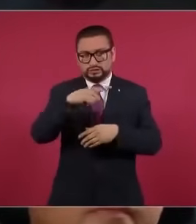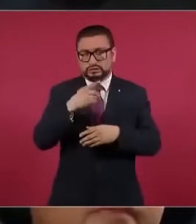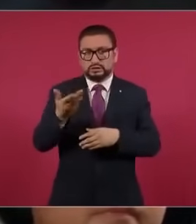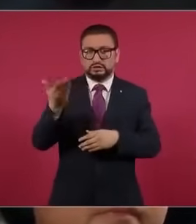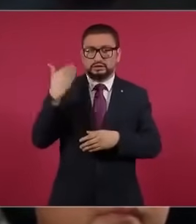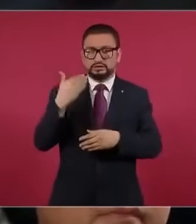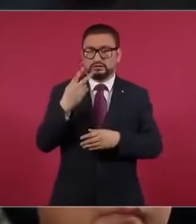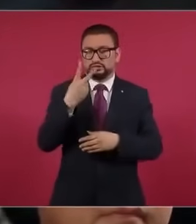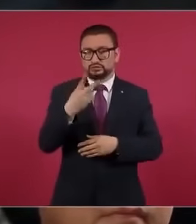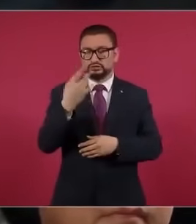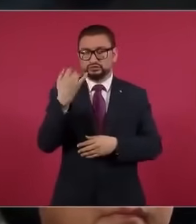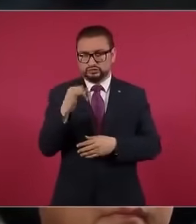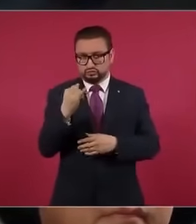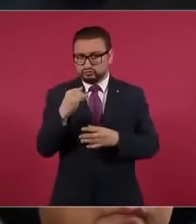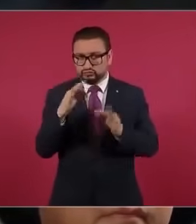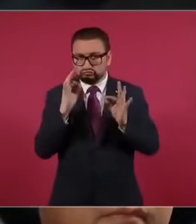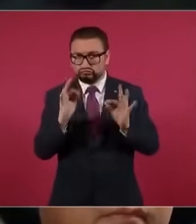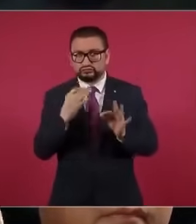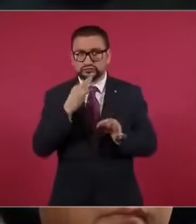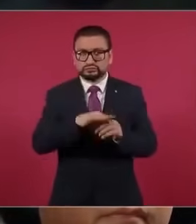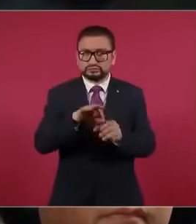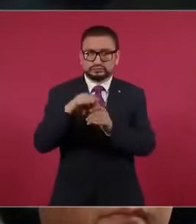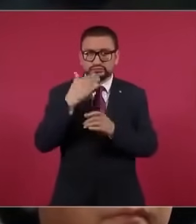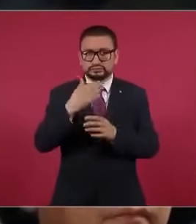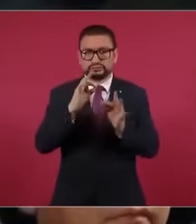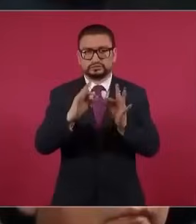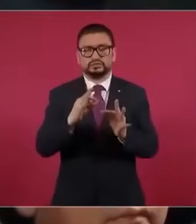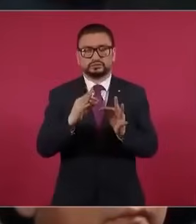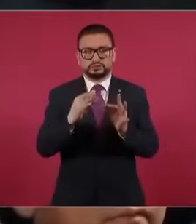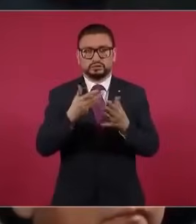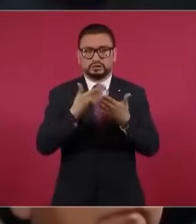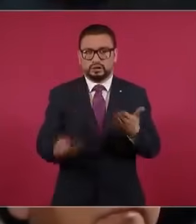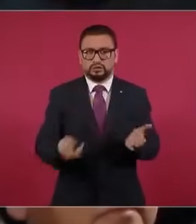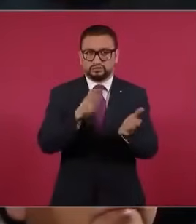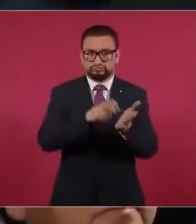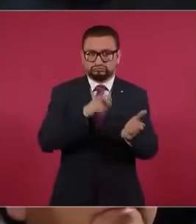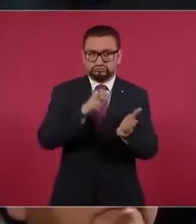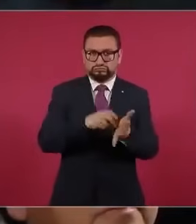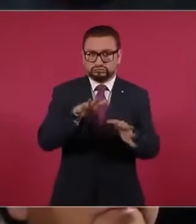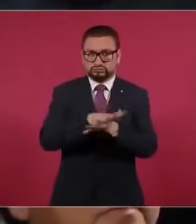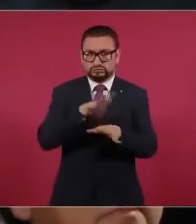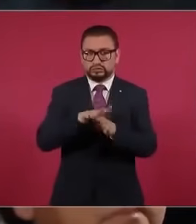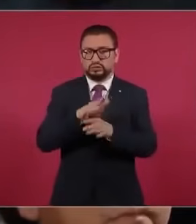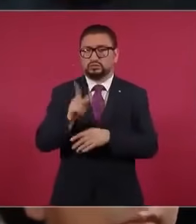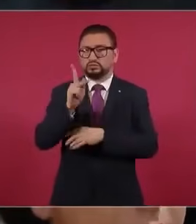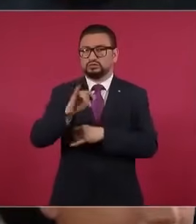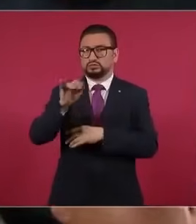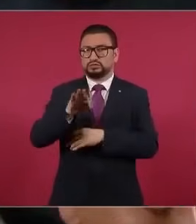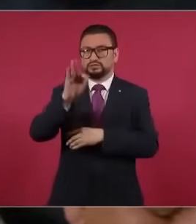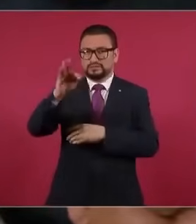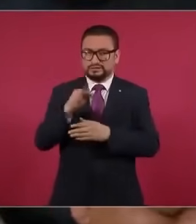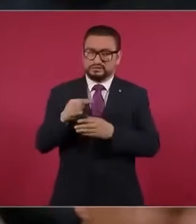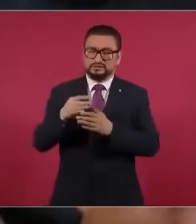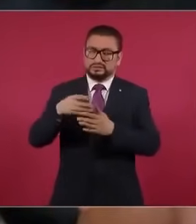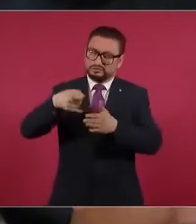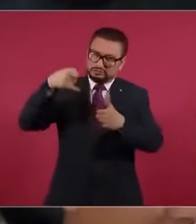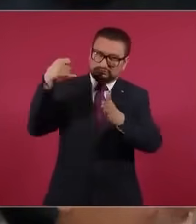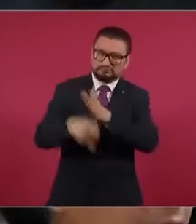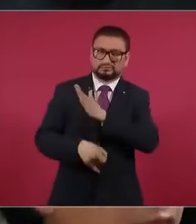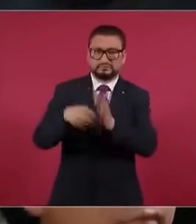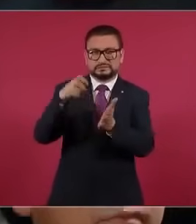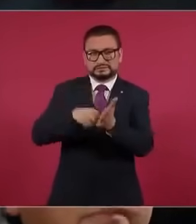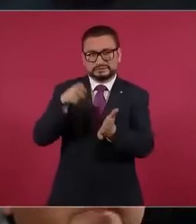pasado 2 de junio y no solo reformar profundamente el Poder Judicial de la Federación,